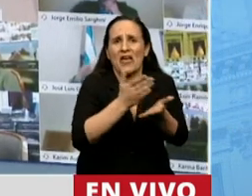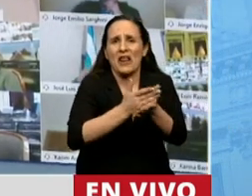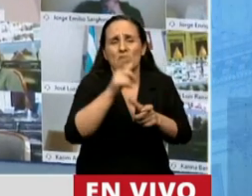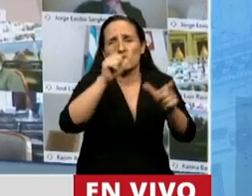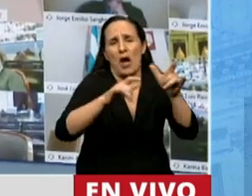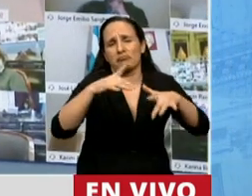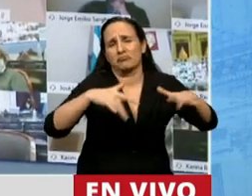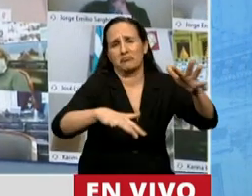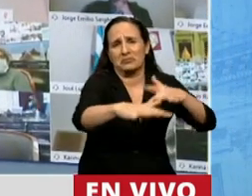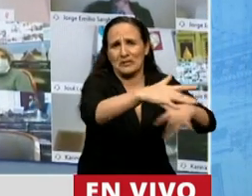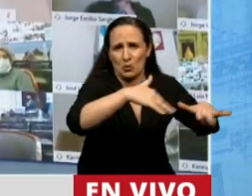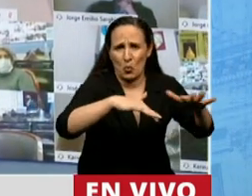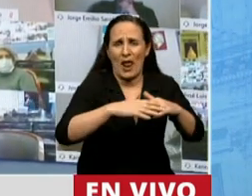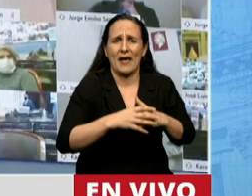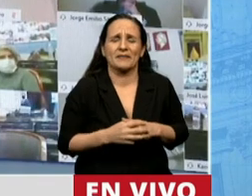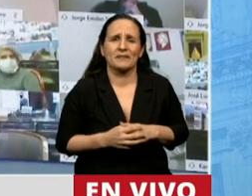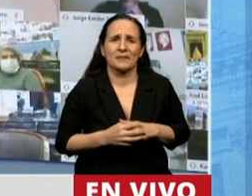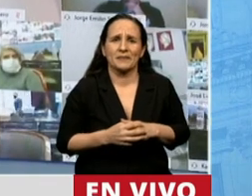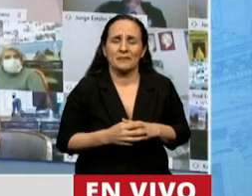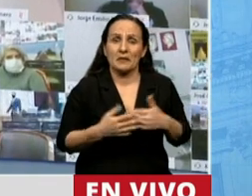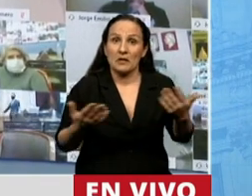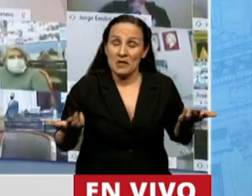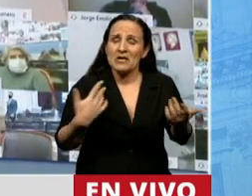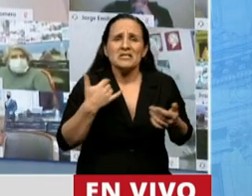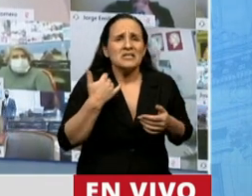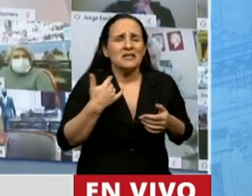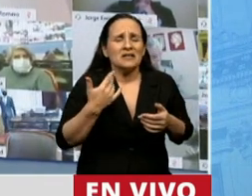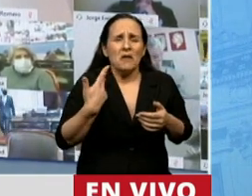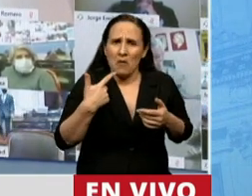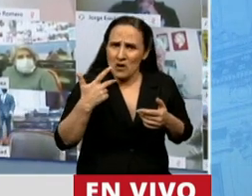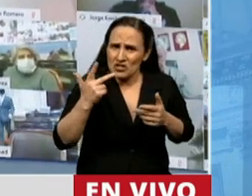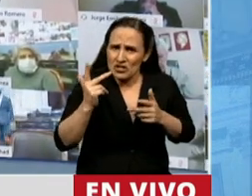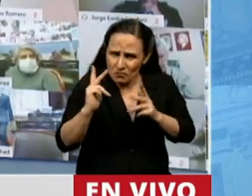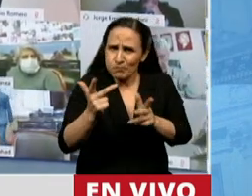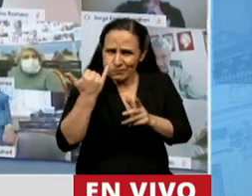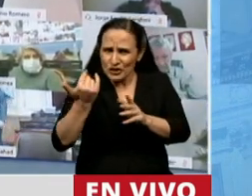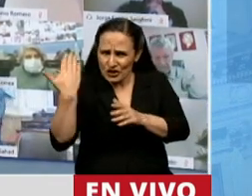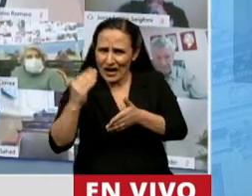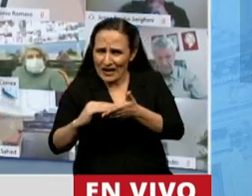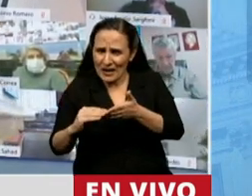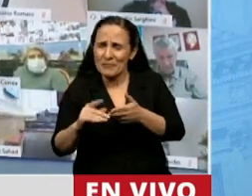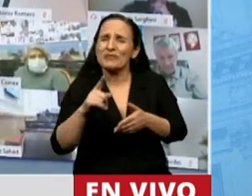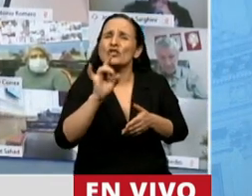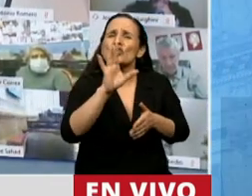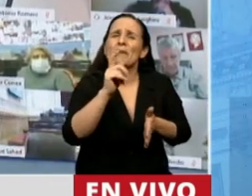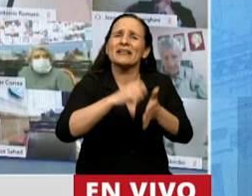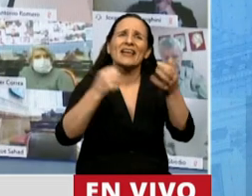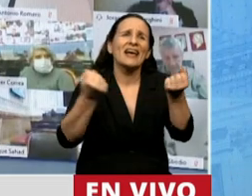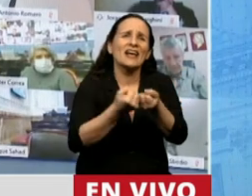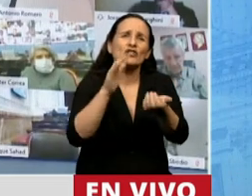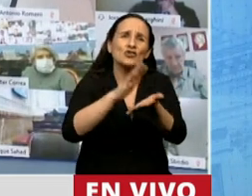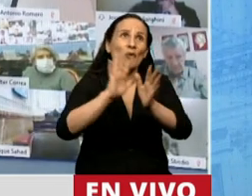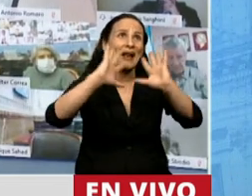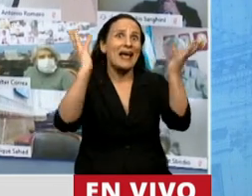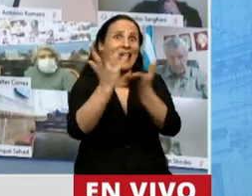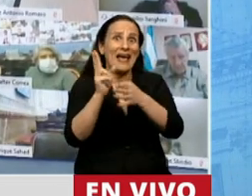libremente no solamente señor presidente y lo dijeron También acá estamos a un tratado ambiental sino